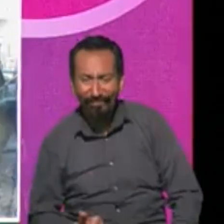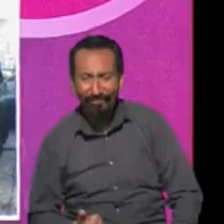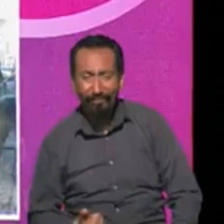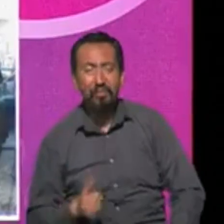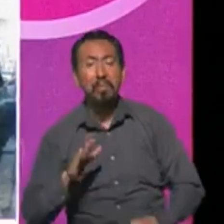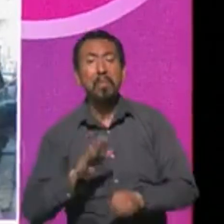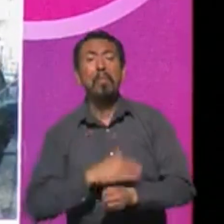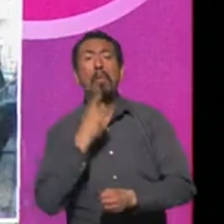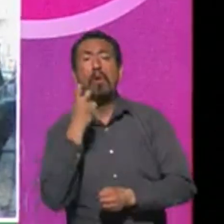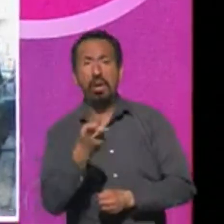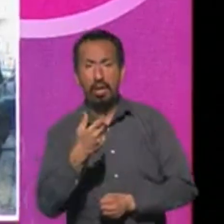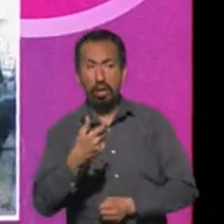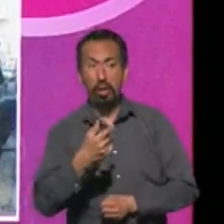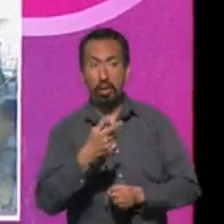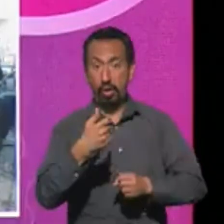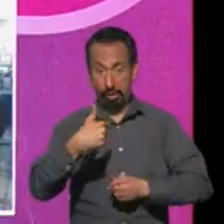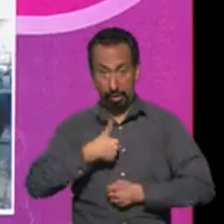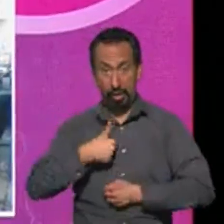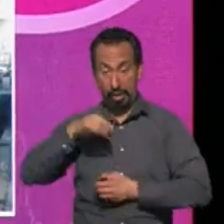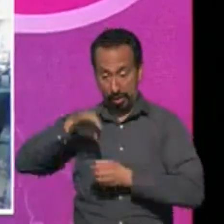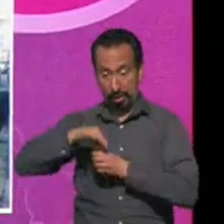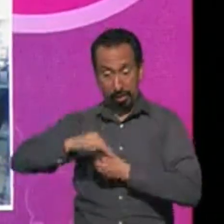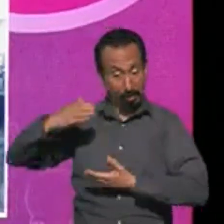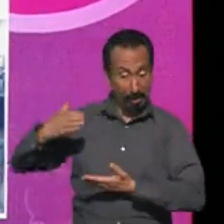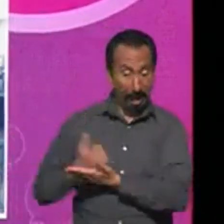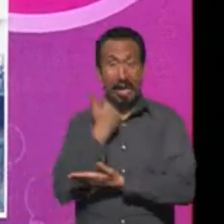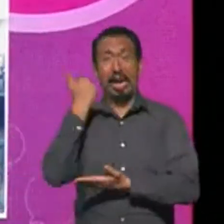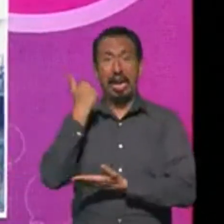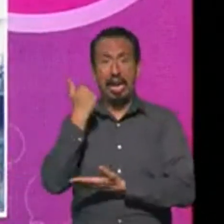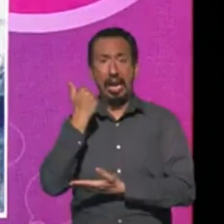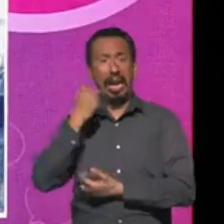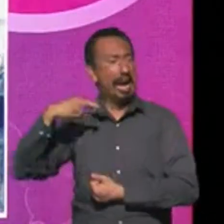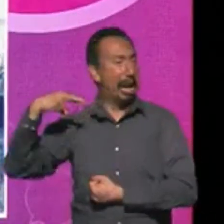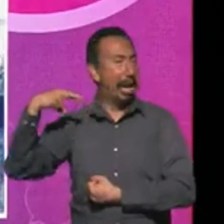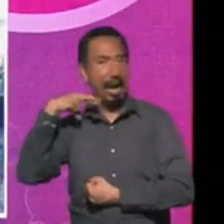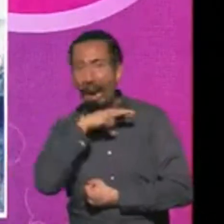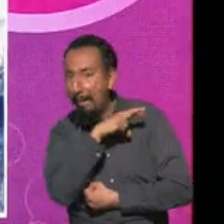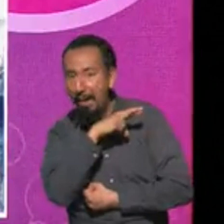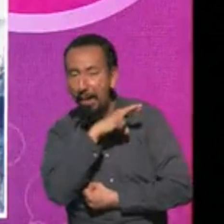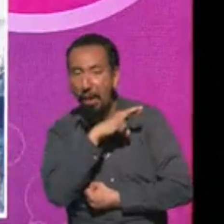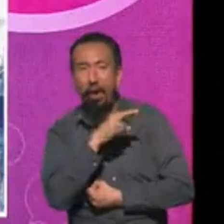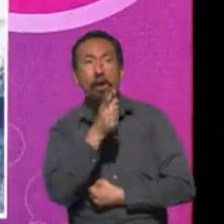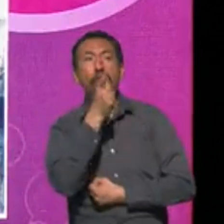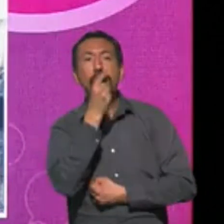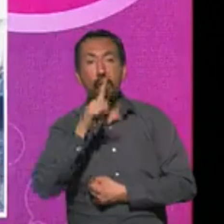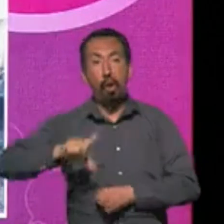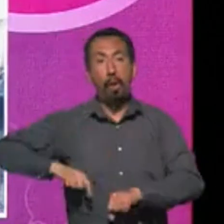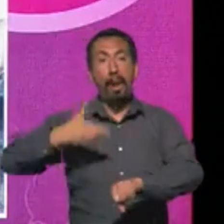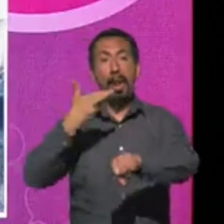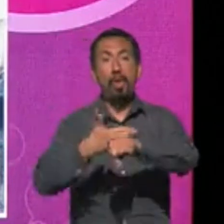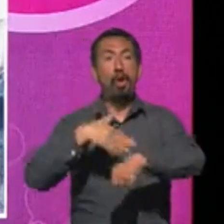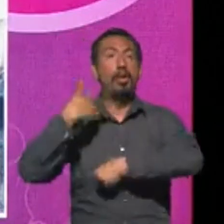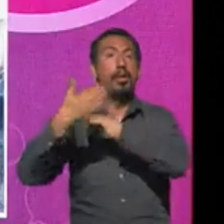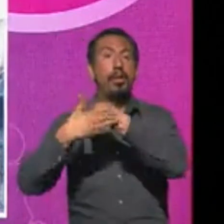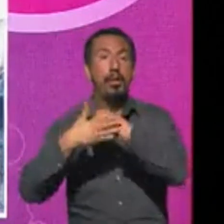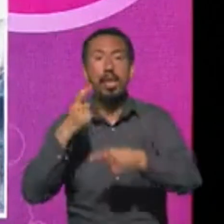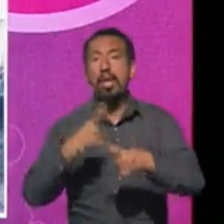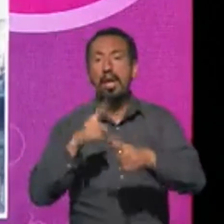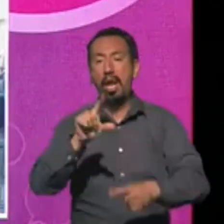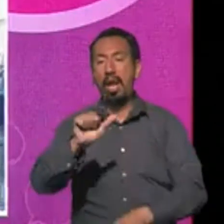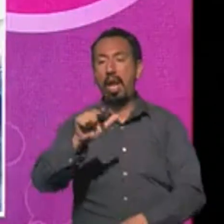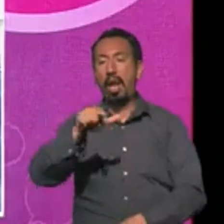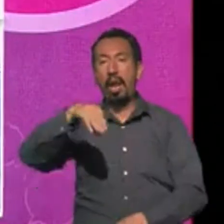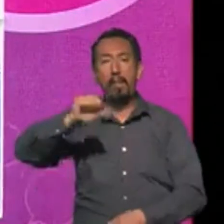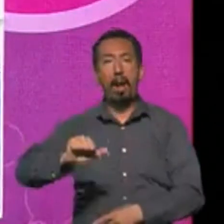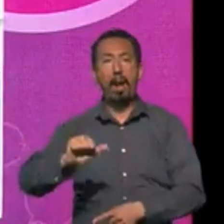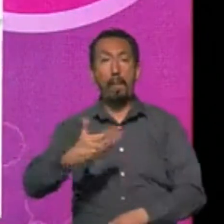nosotros lo que haremos primeramente es Buscar la coordinación con la próxima gobernadora alma con la